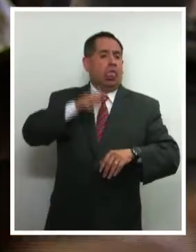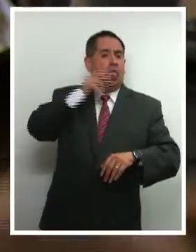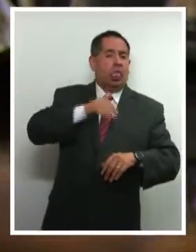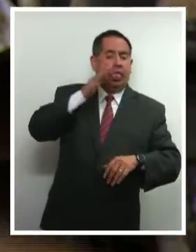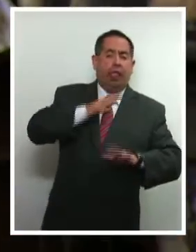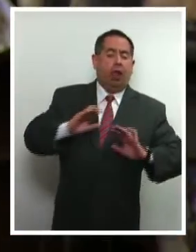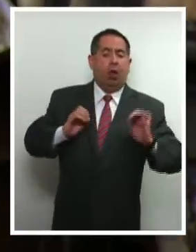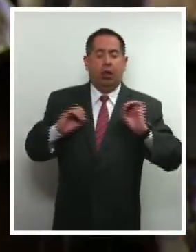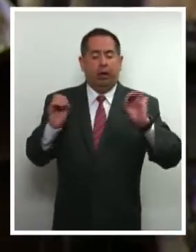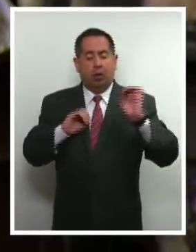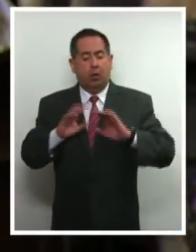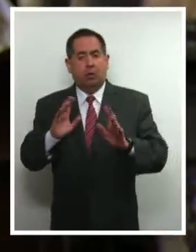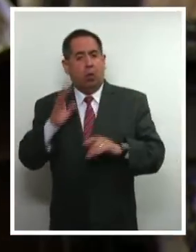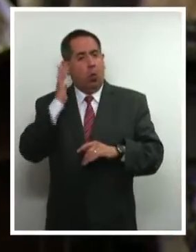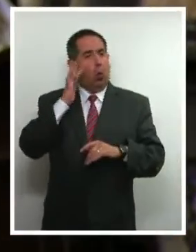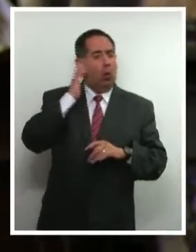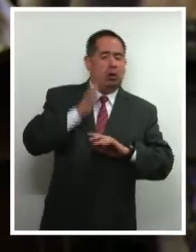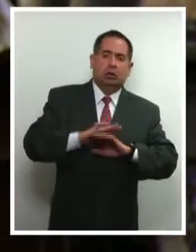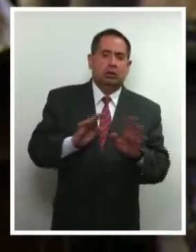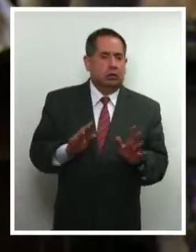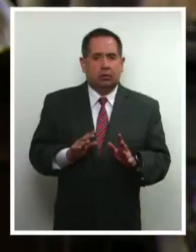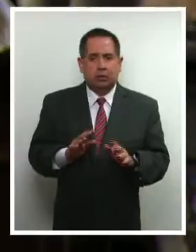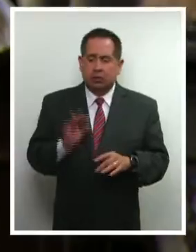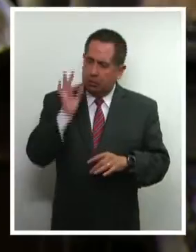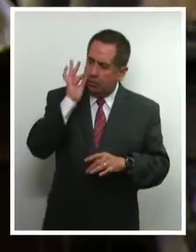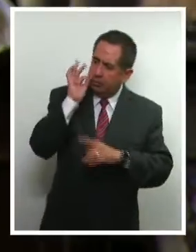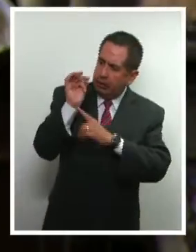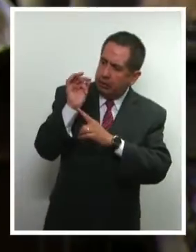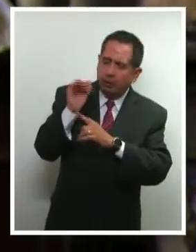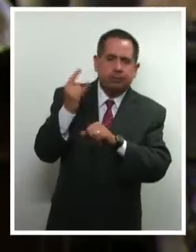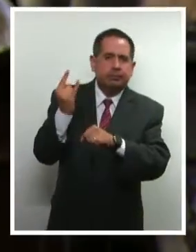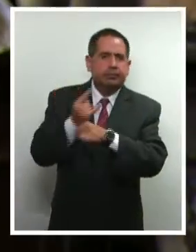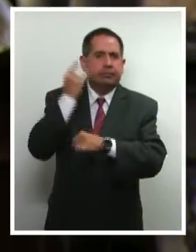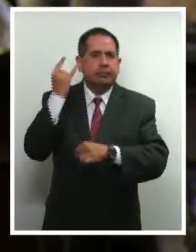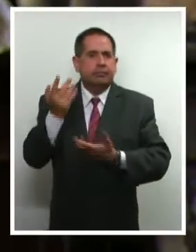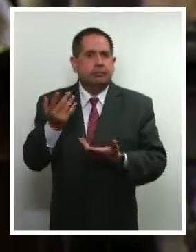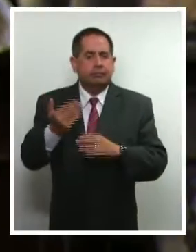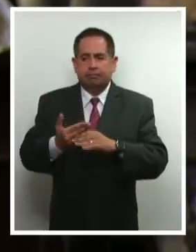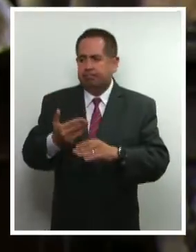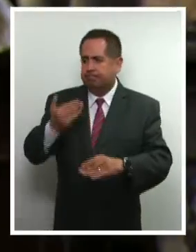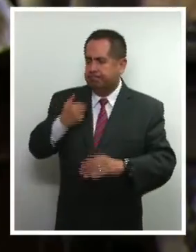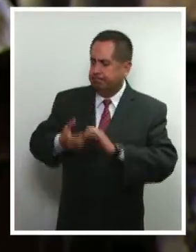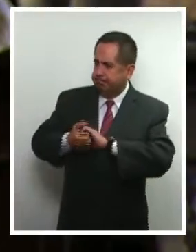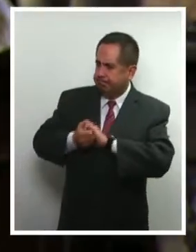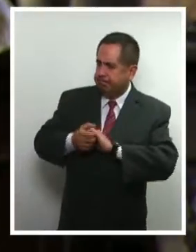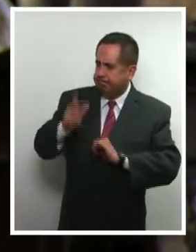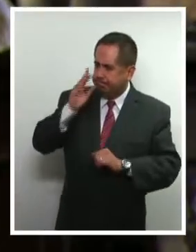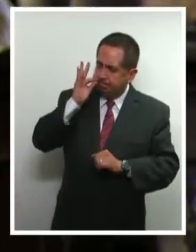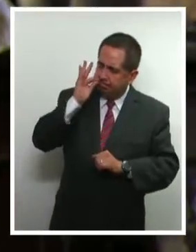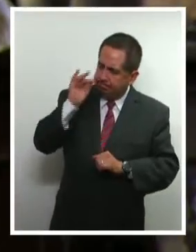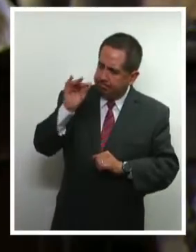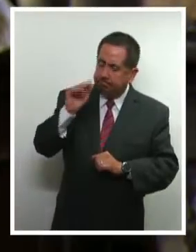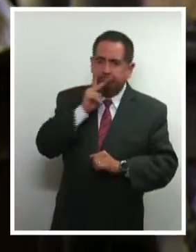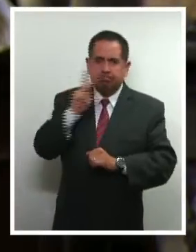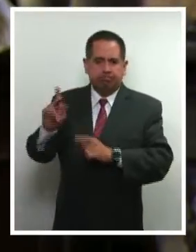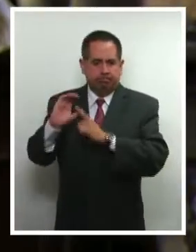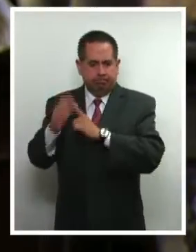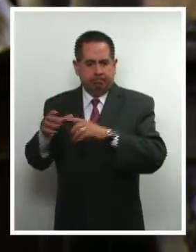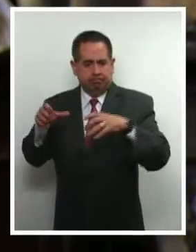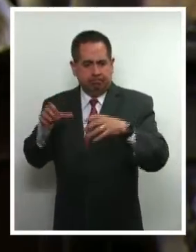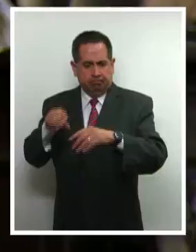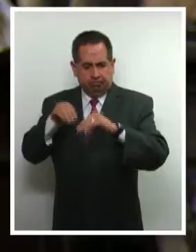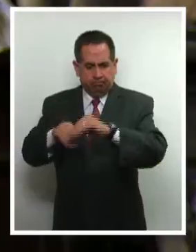están incumpliendo la palabra que nos dimos en las comisiones, en